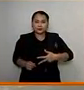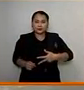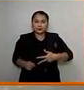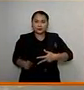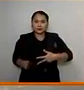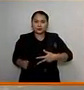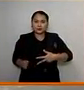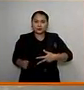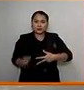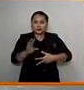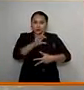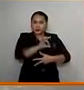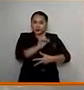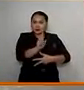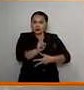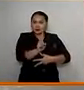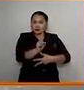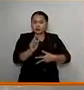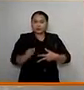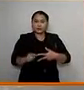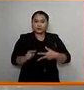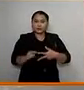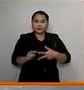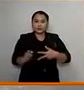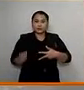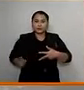es el 61, segundo número